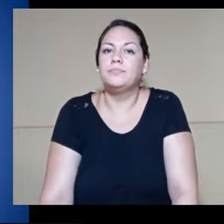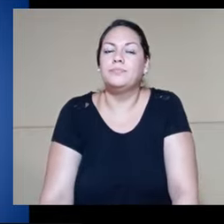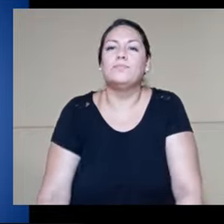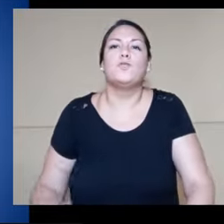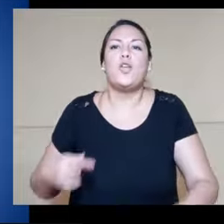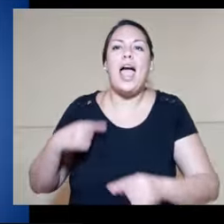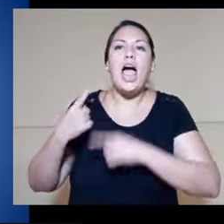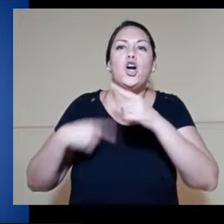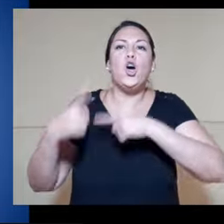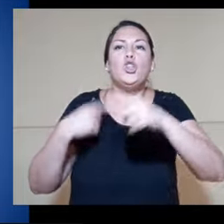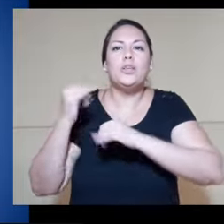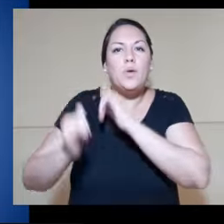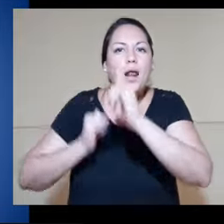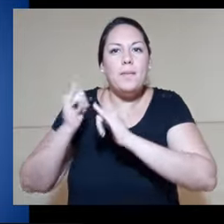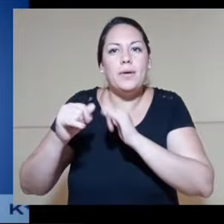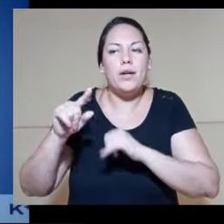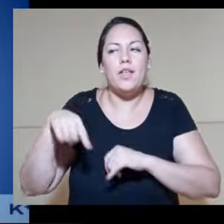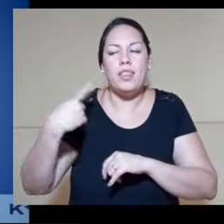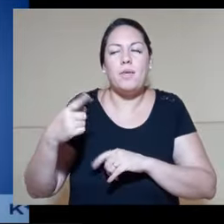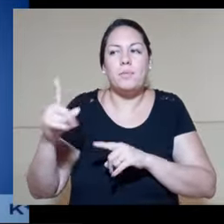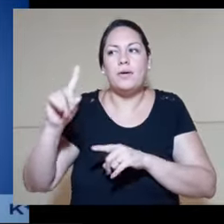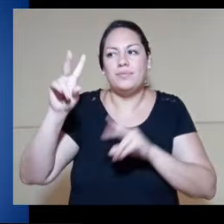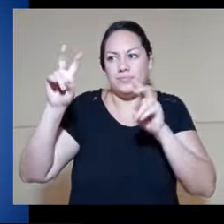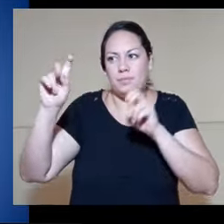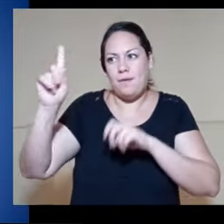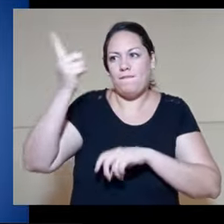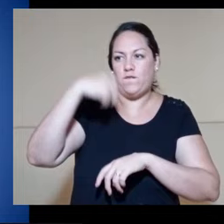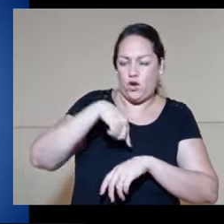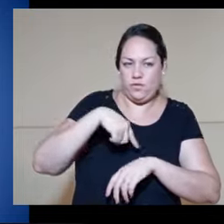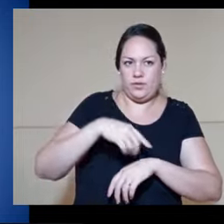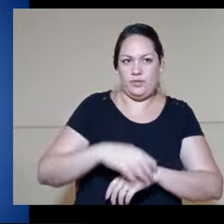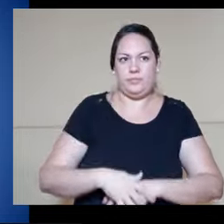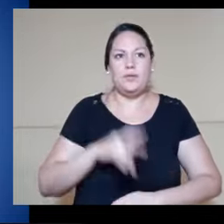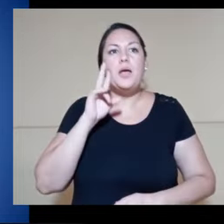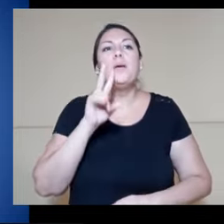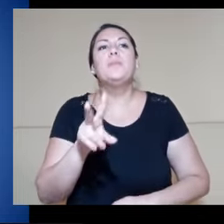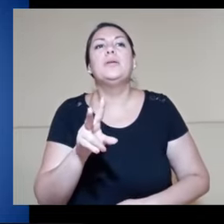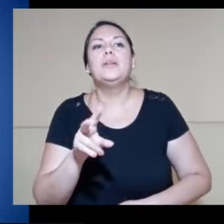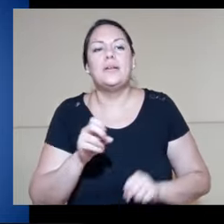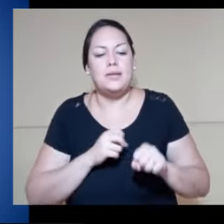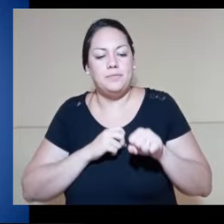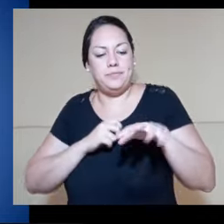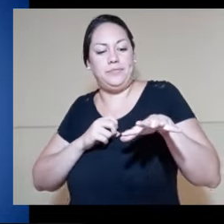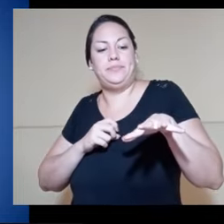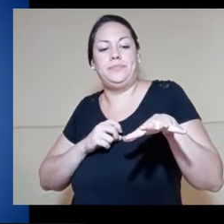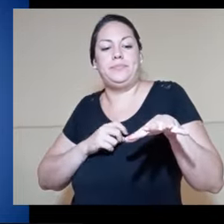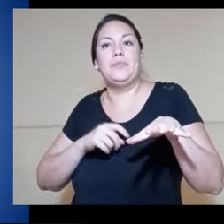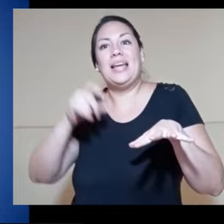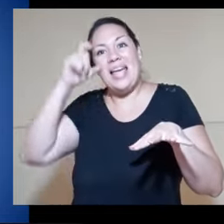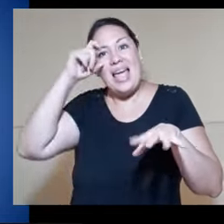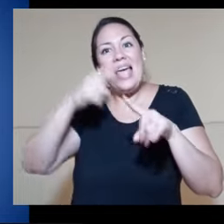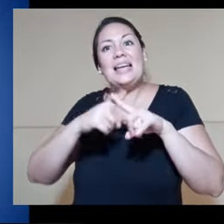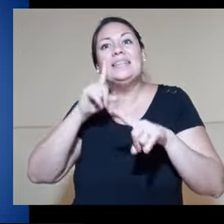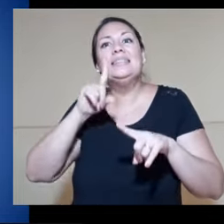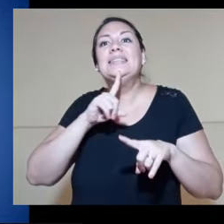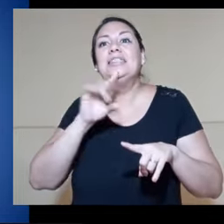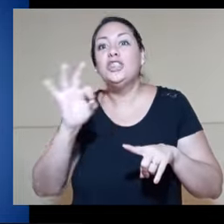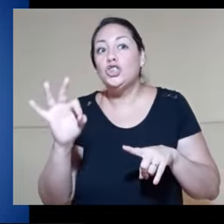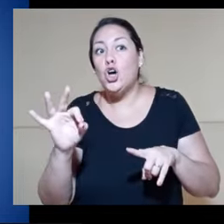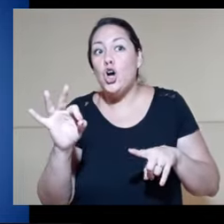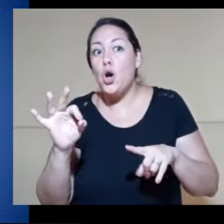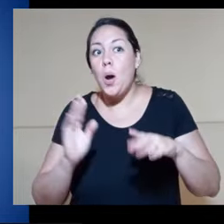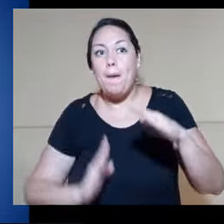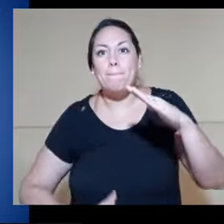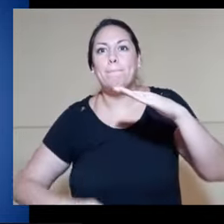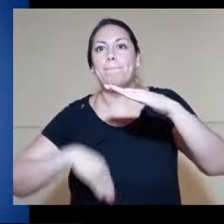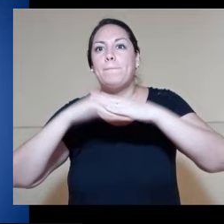Sí. Vamos, Sí. sigo explicando y después volvemos. Fíjense qué pasa ahora. Fíjense qué pasó, se excitó la célula,